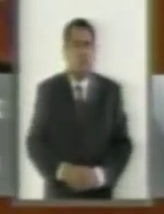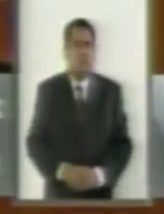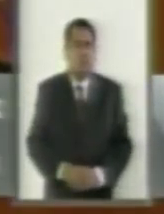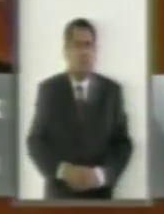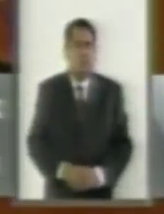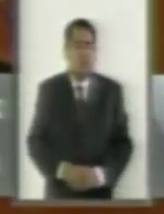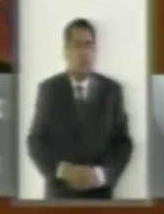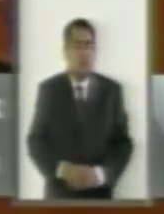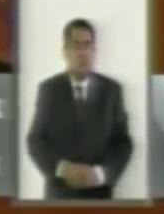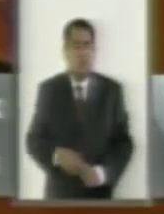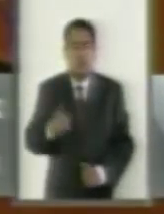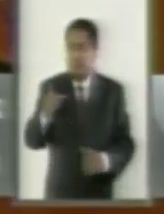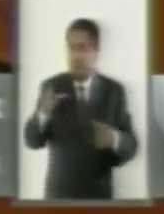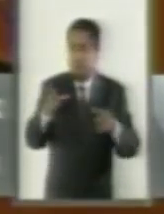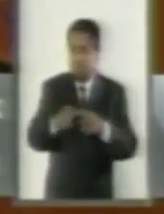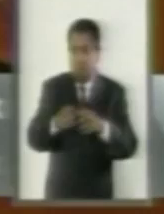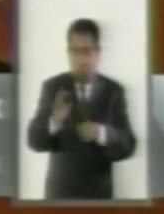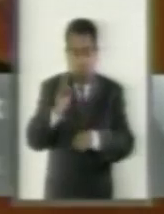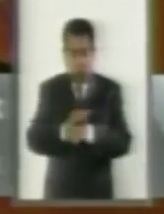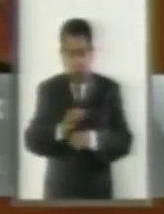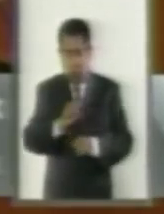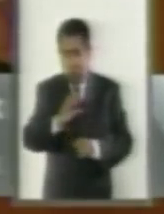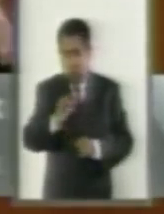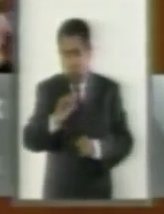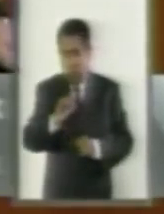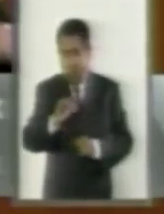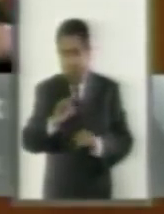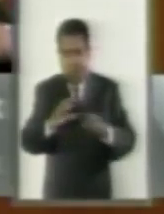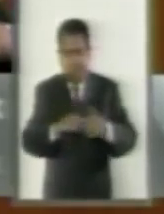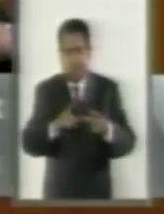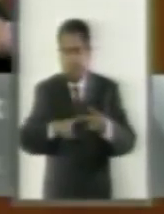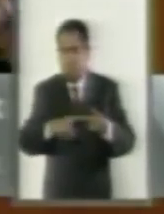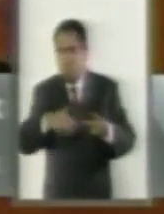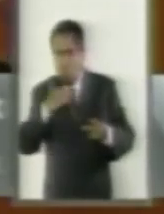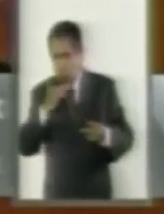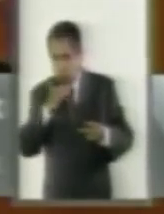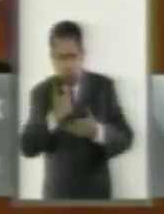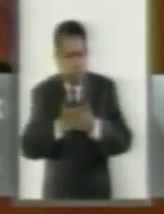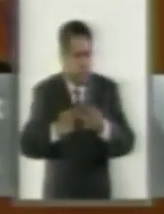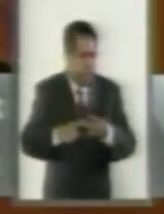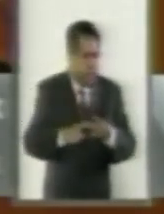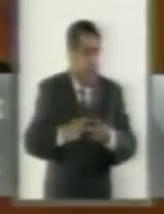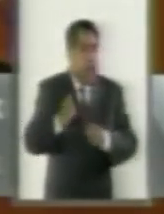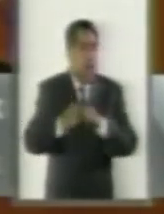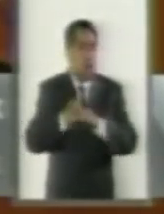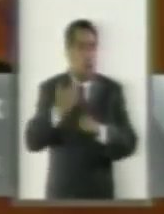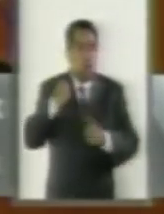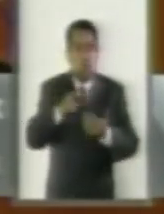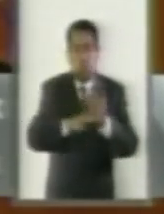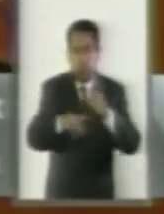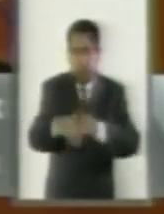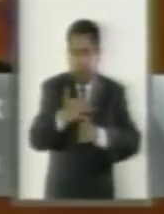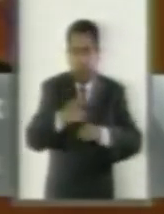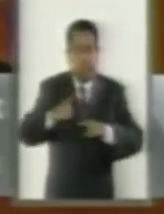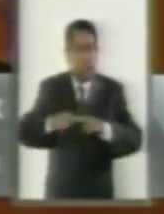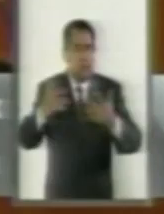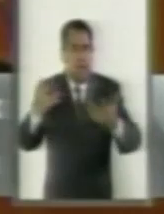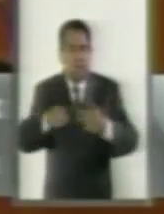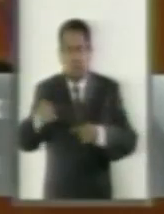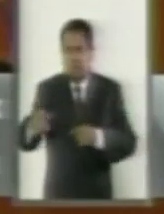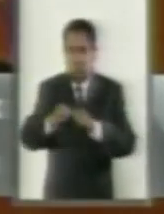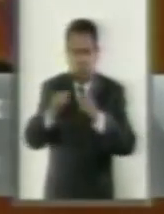De acuerdo con el Índice de Percepción Ciudadana de Corrupción de 2015, elaborado por